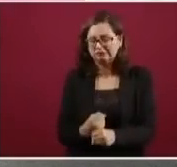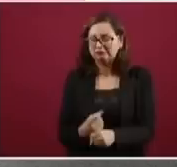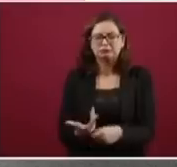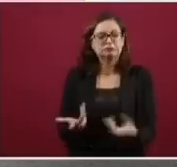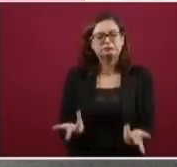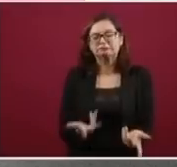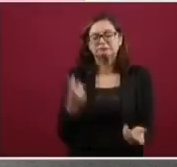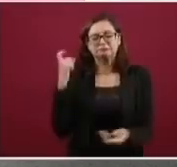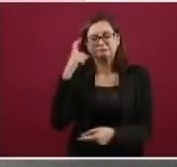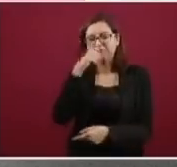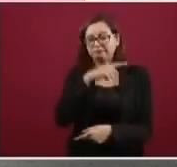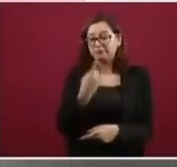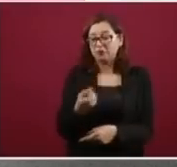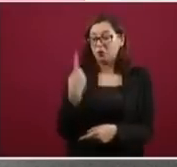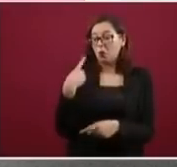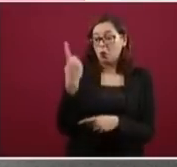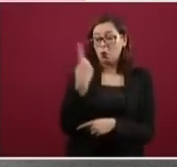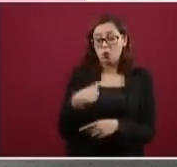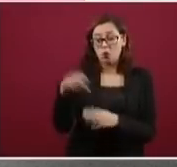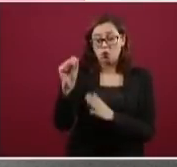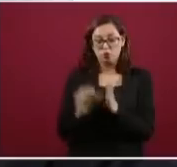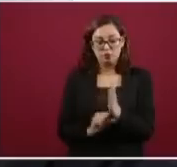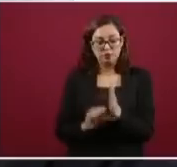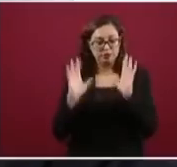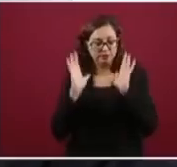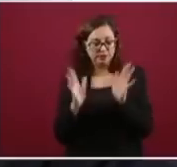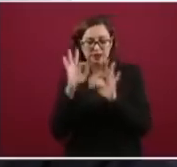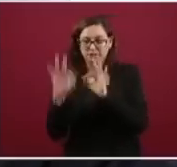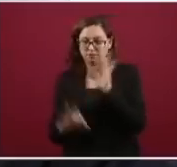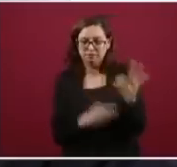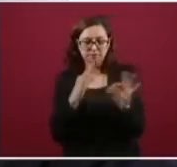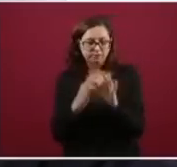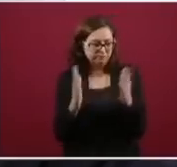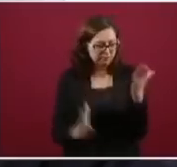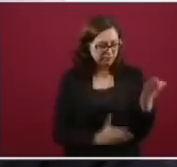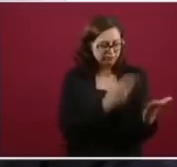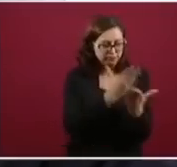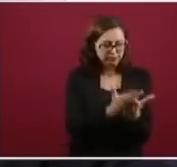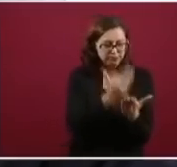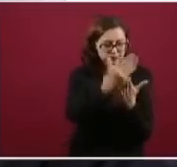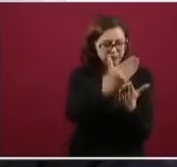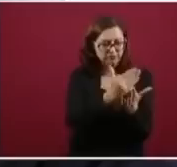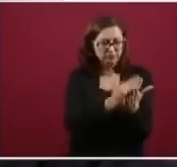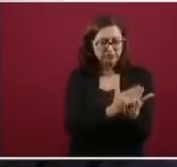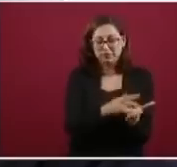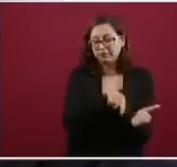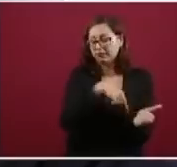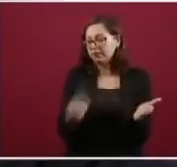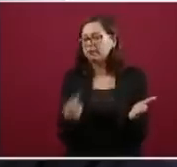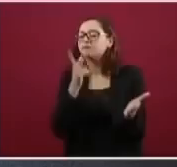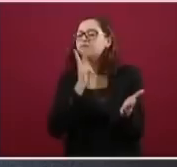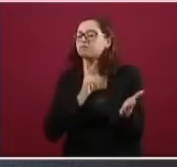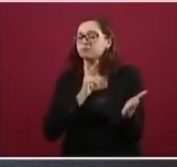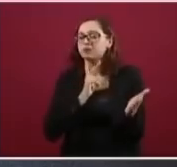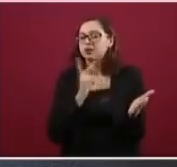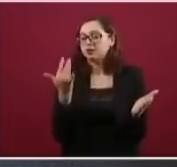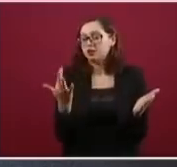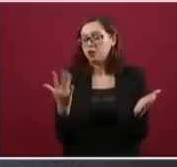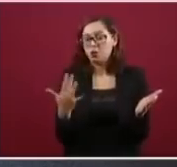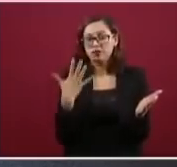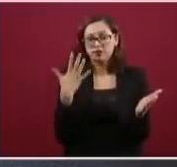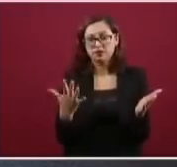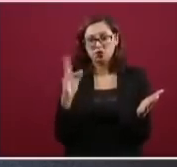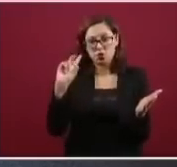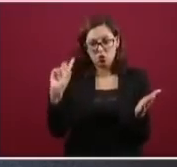hace un mes cuando teníamos prácticamente preparado el paquete el precio del petróleo de la mezcla mexicana era de 55 dólares por barril